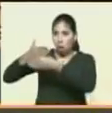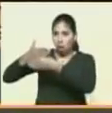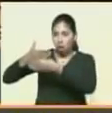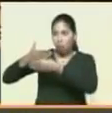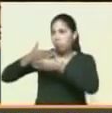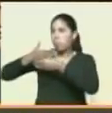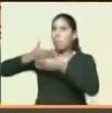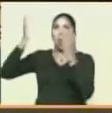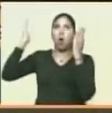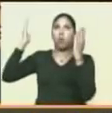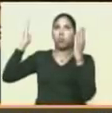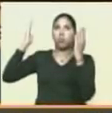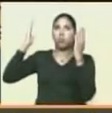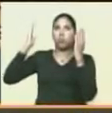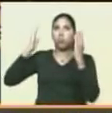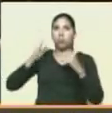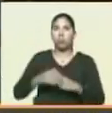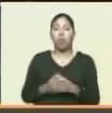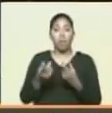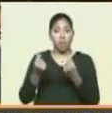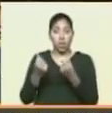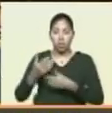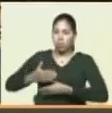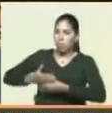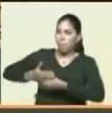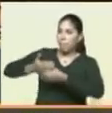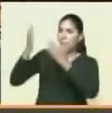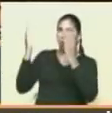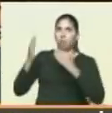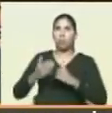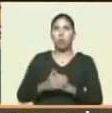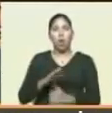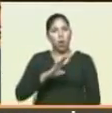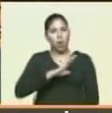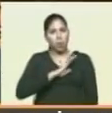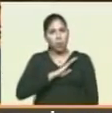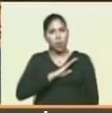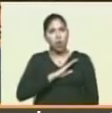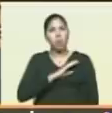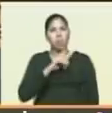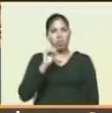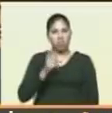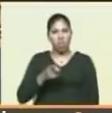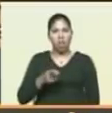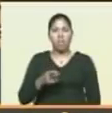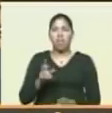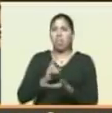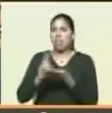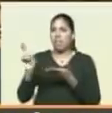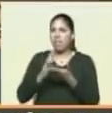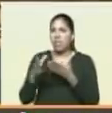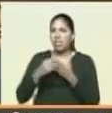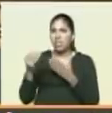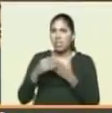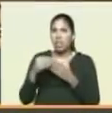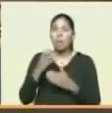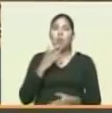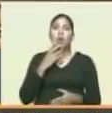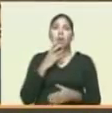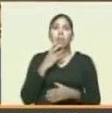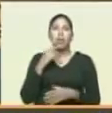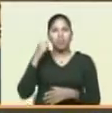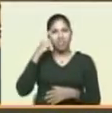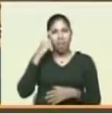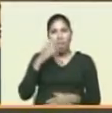el bloqueo financiero, la posibilidad de generación de divisas, por ejemplo, la pulpa de fruta en